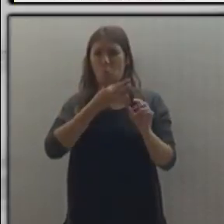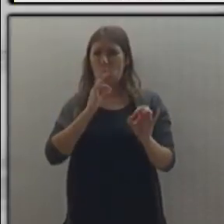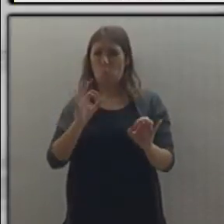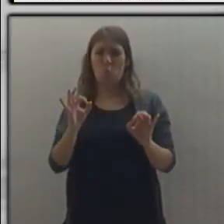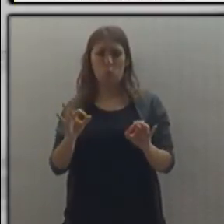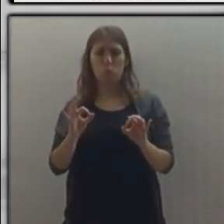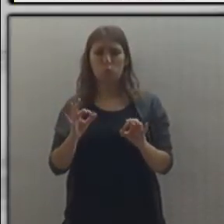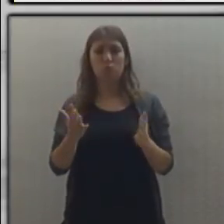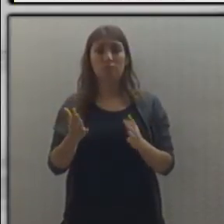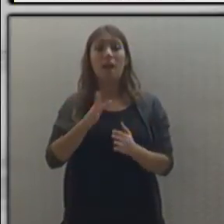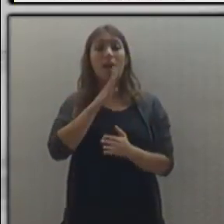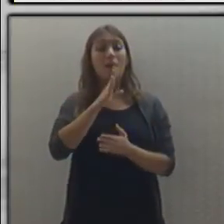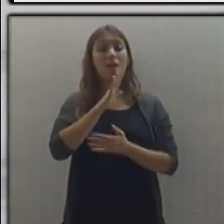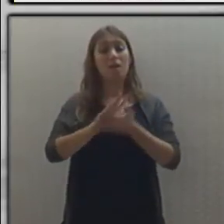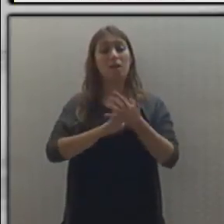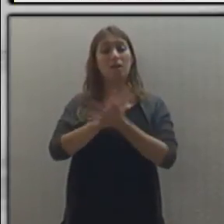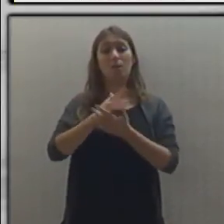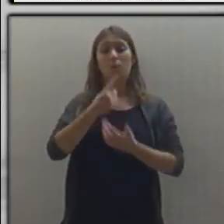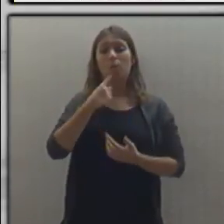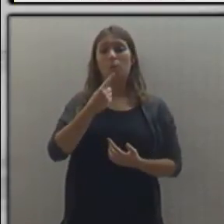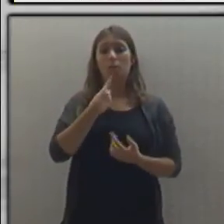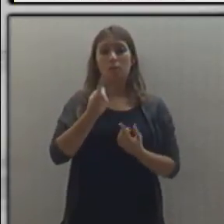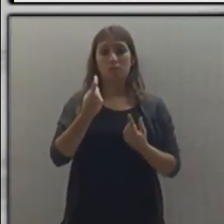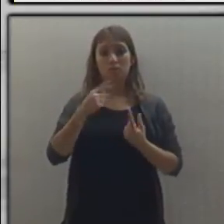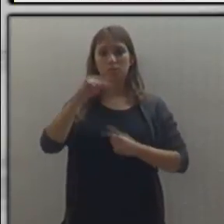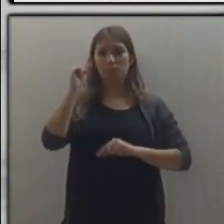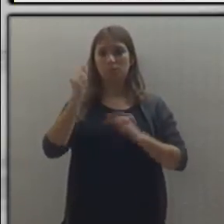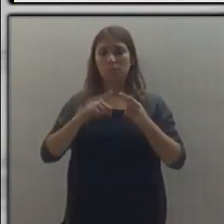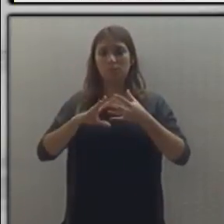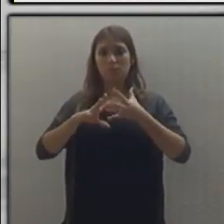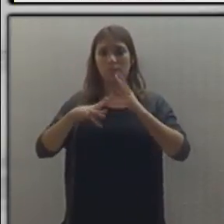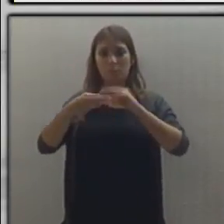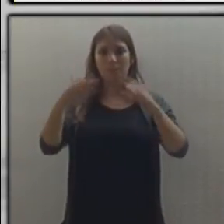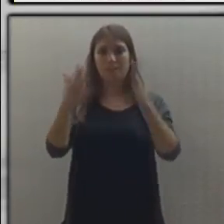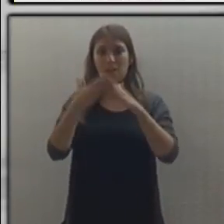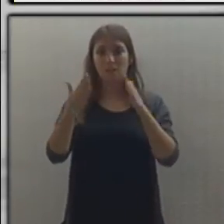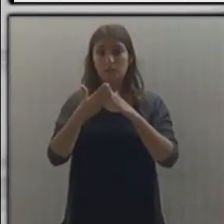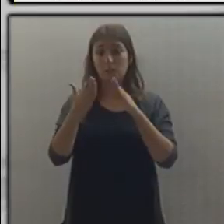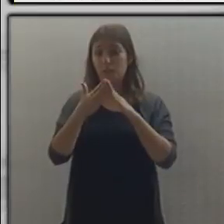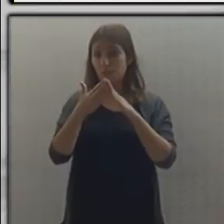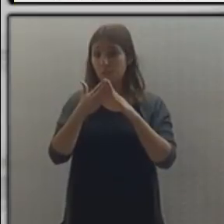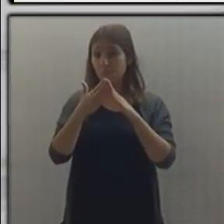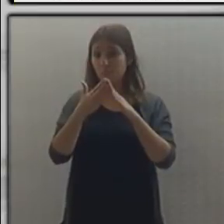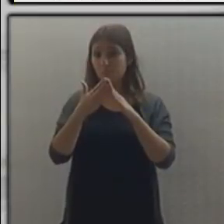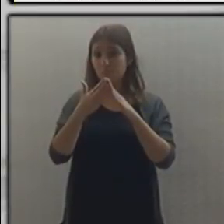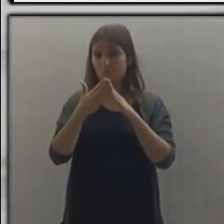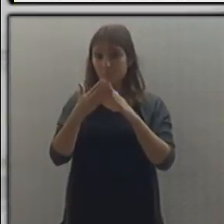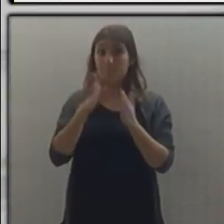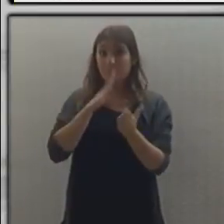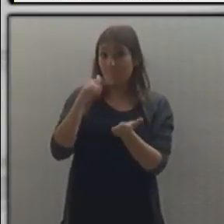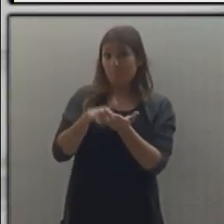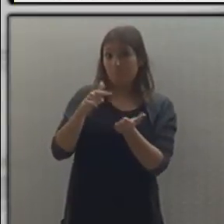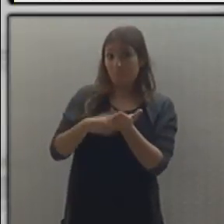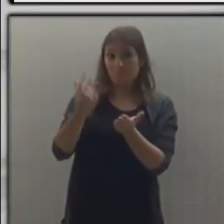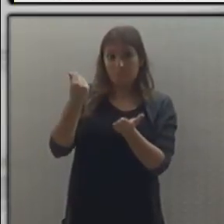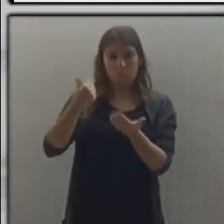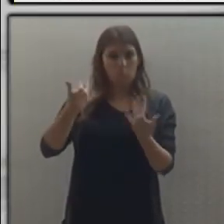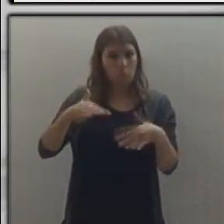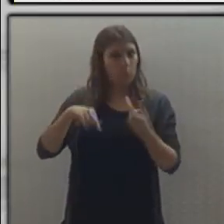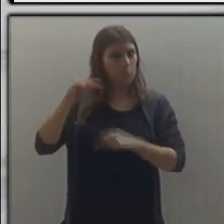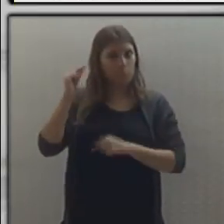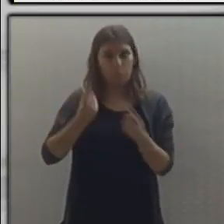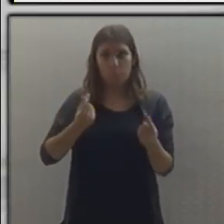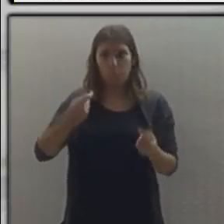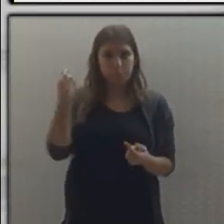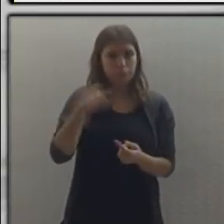hablado de que la necesidad de adaptación de las viviendas exige a veces demasiado dinero, ¿eh?